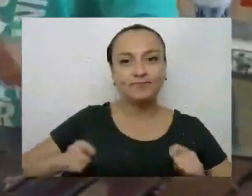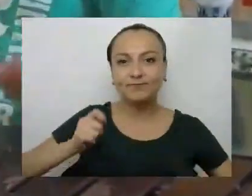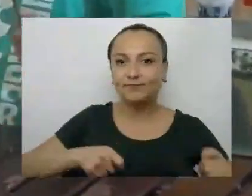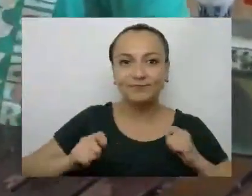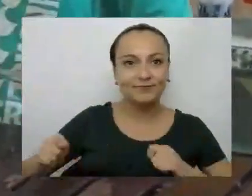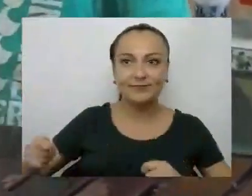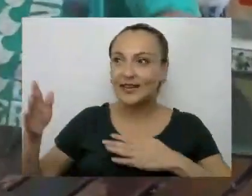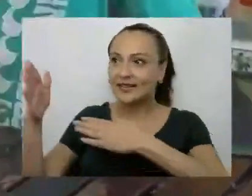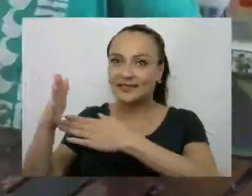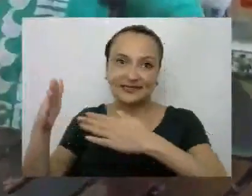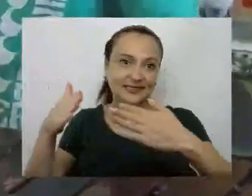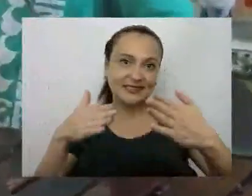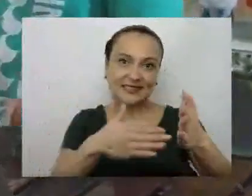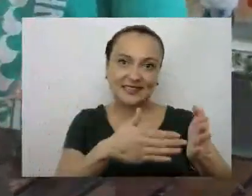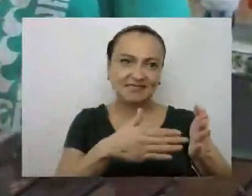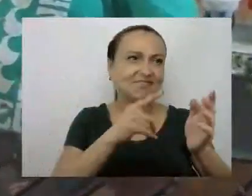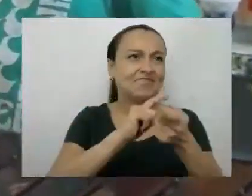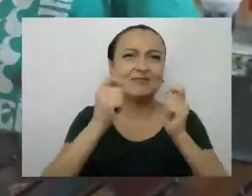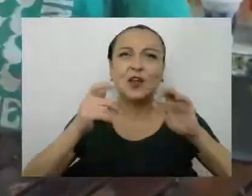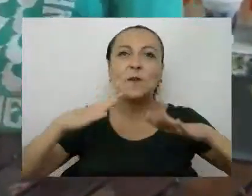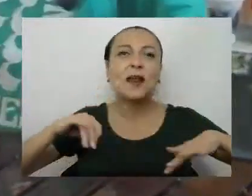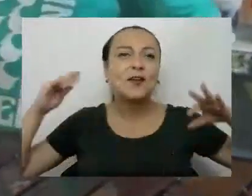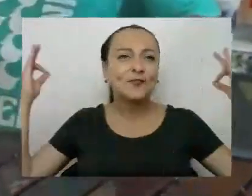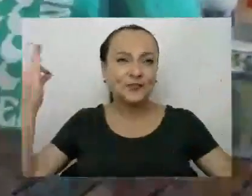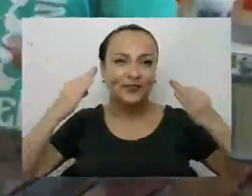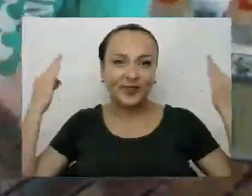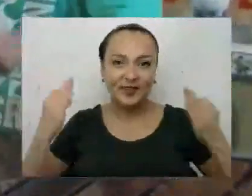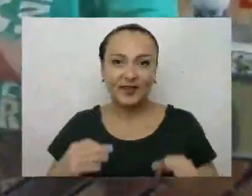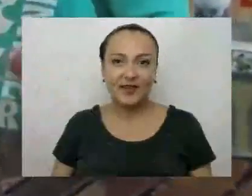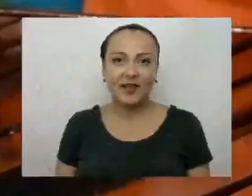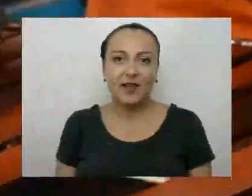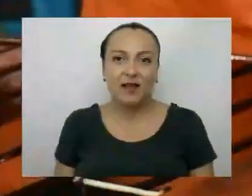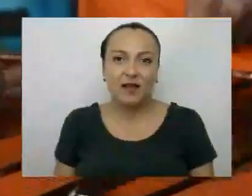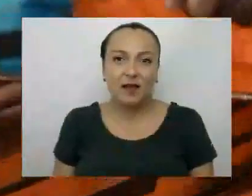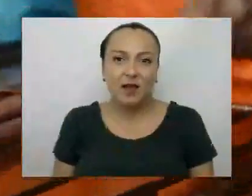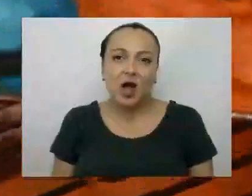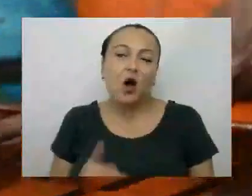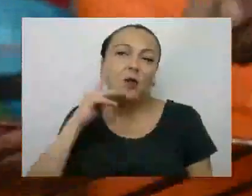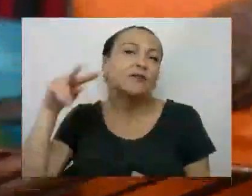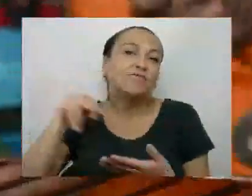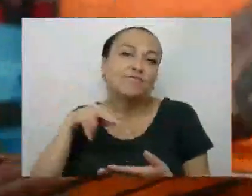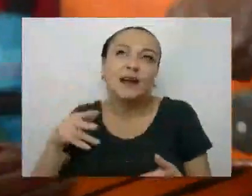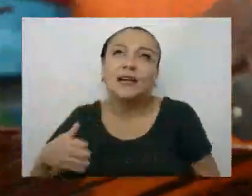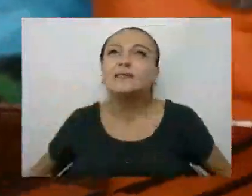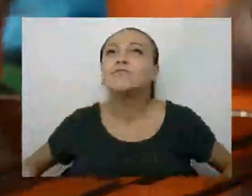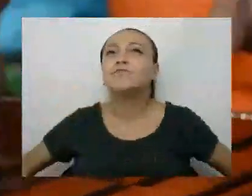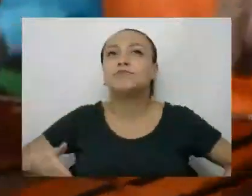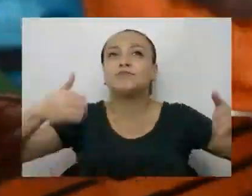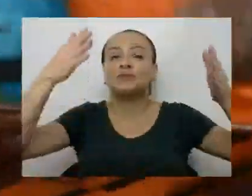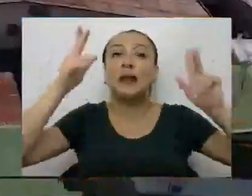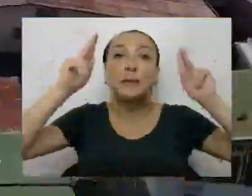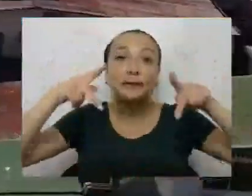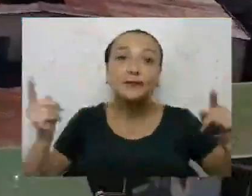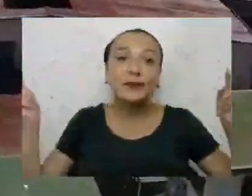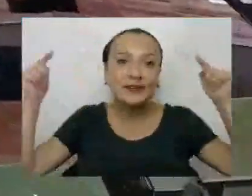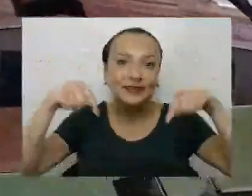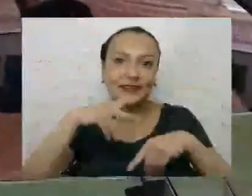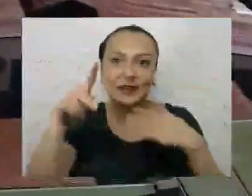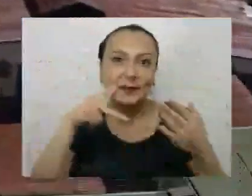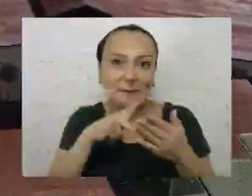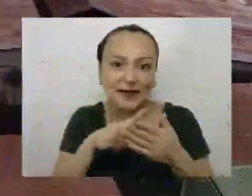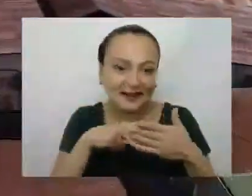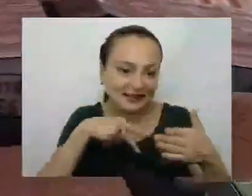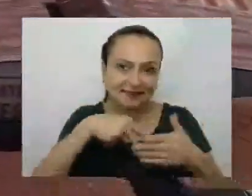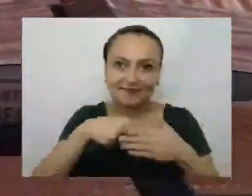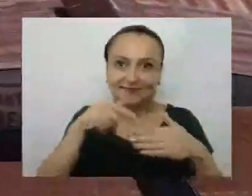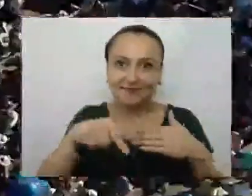esquina, y bueno, esto se convierte para las fiestas prácticamente que en un salón de baile, ¿verdad? Toda esta avenida, la gente viene del parque hacia la barrera